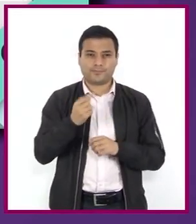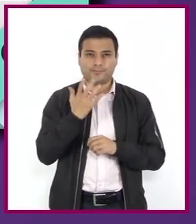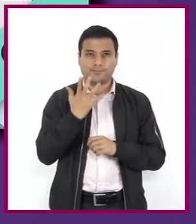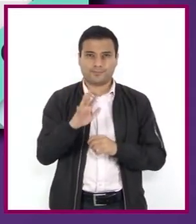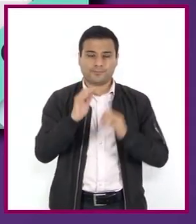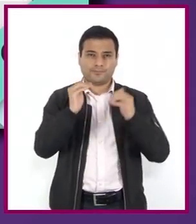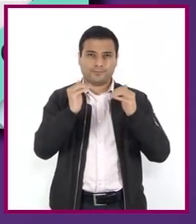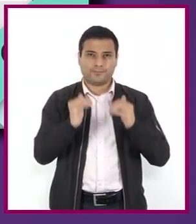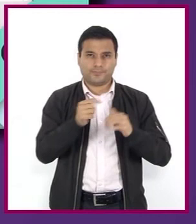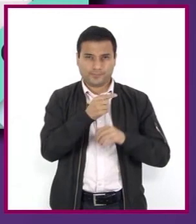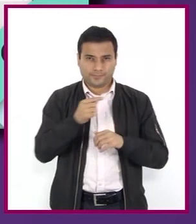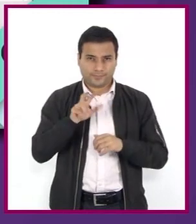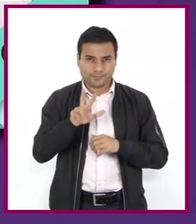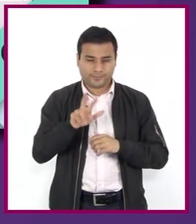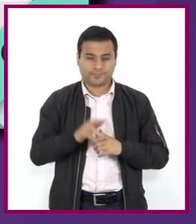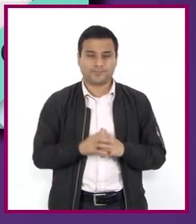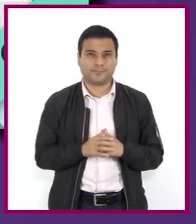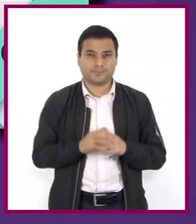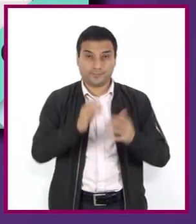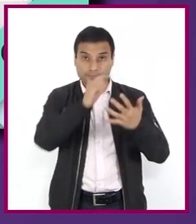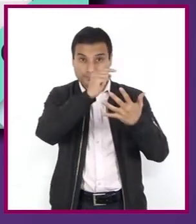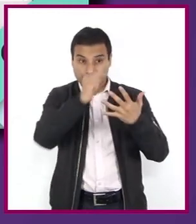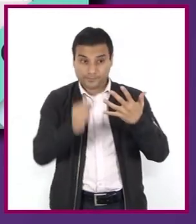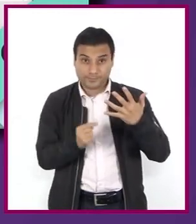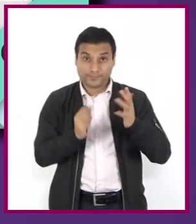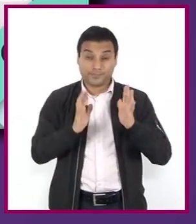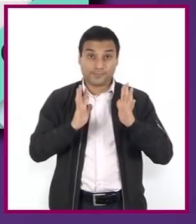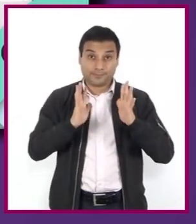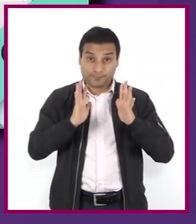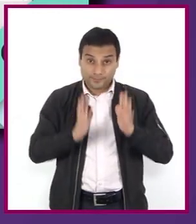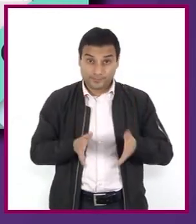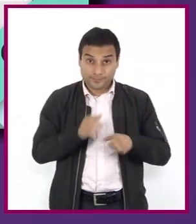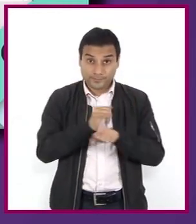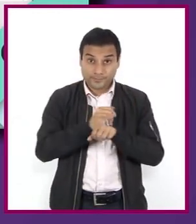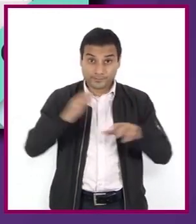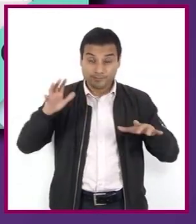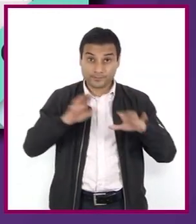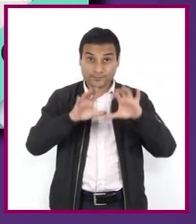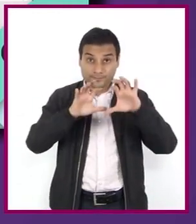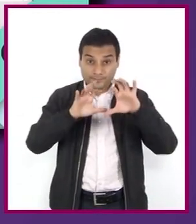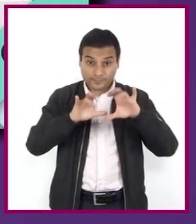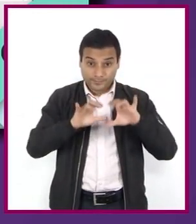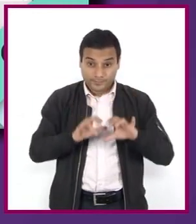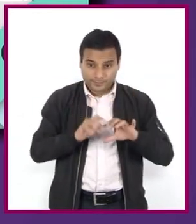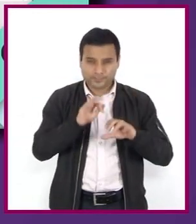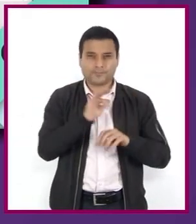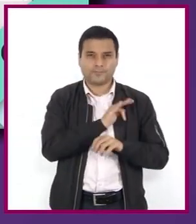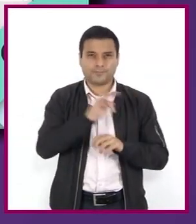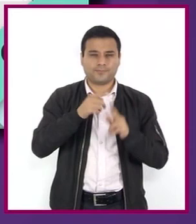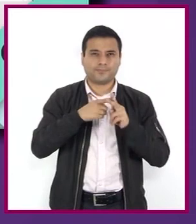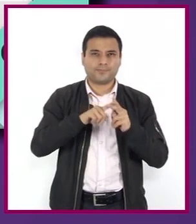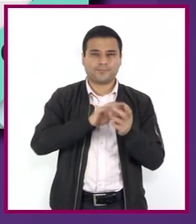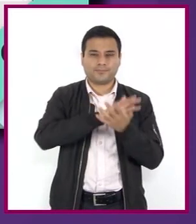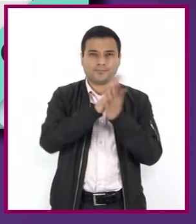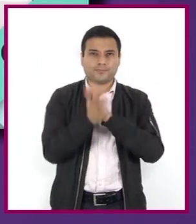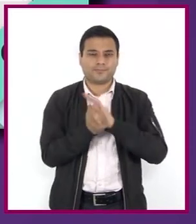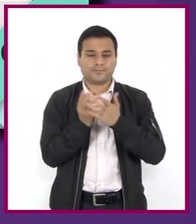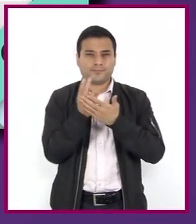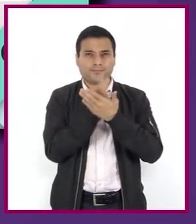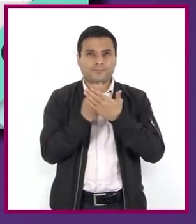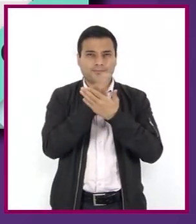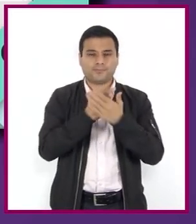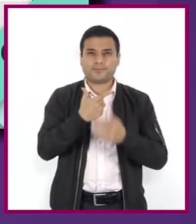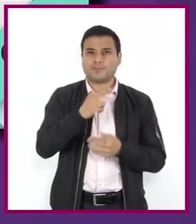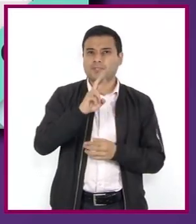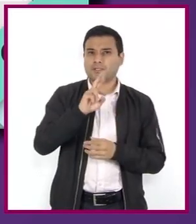y 18 negativo. Ya con estos datos de la tabulación, podemos graficar eligiendo una gráfica de